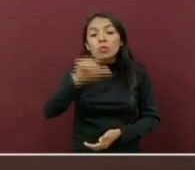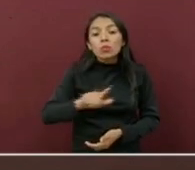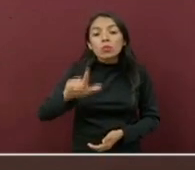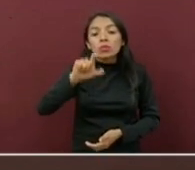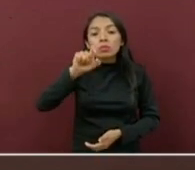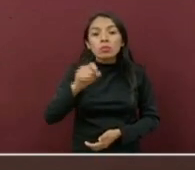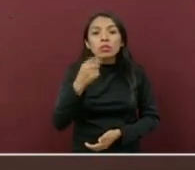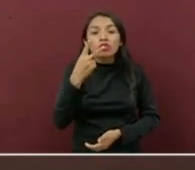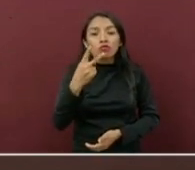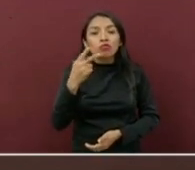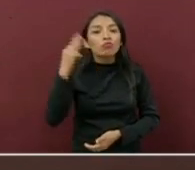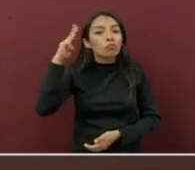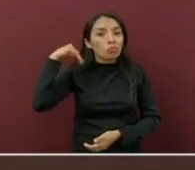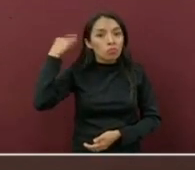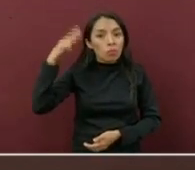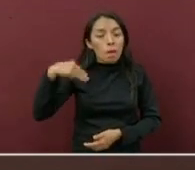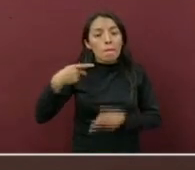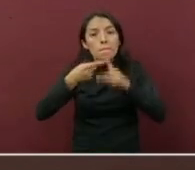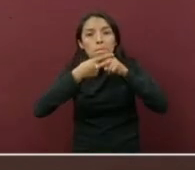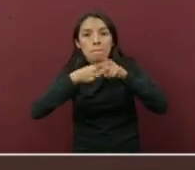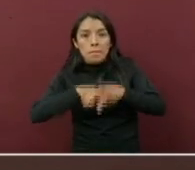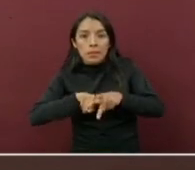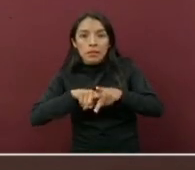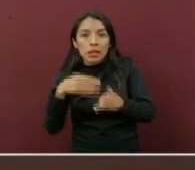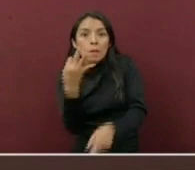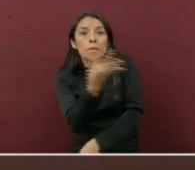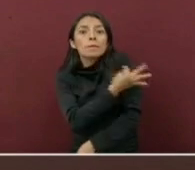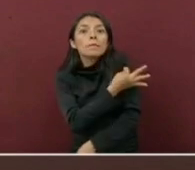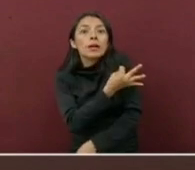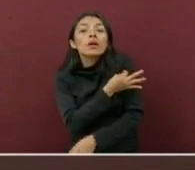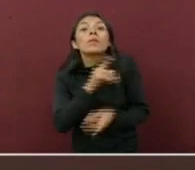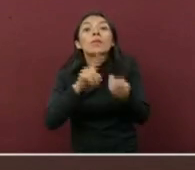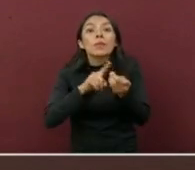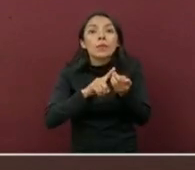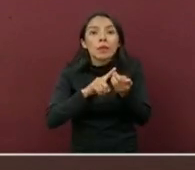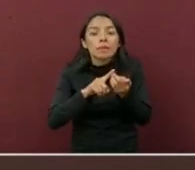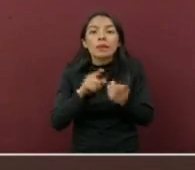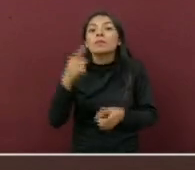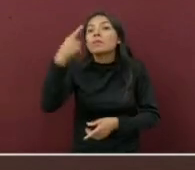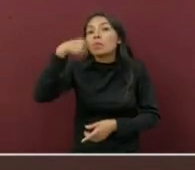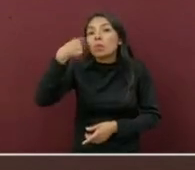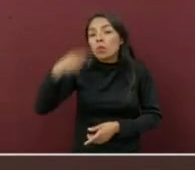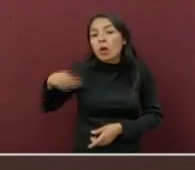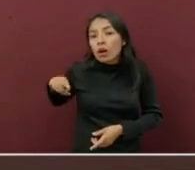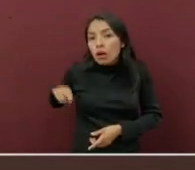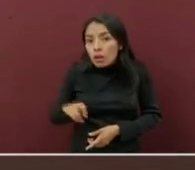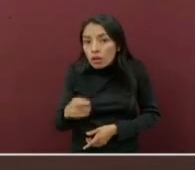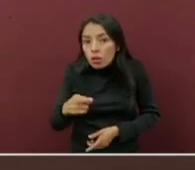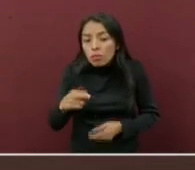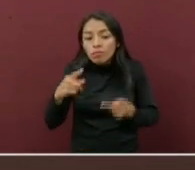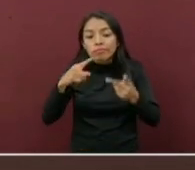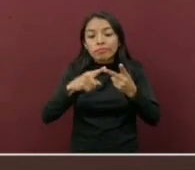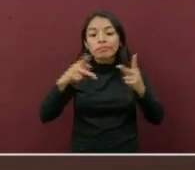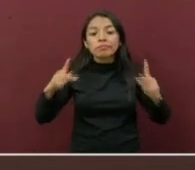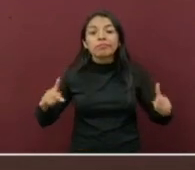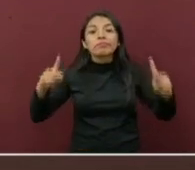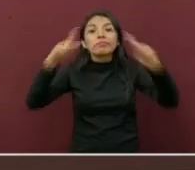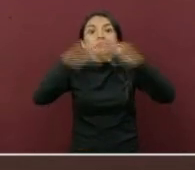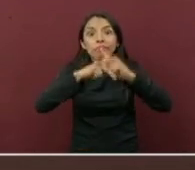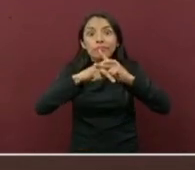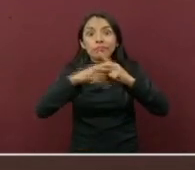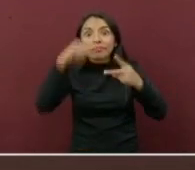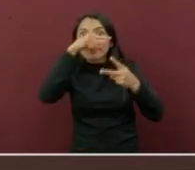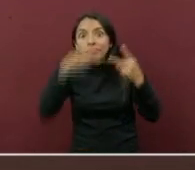marzo inicia la vacunación también en boca del río y poza rica- estén